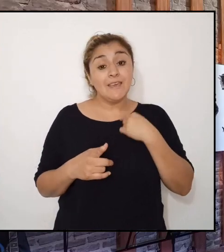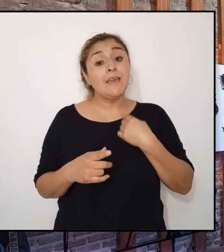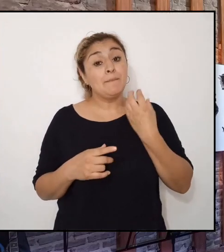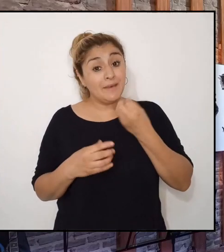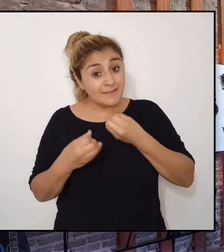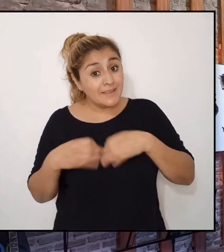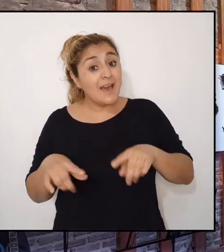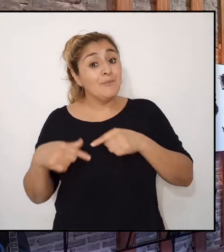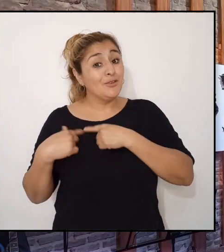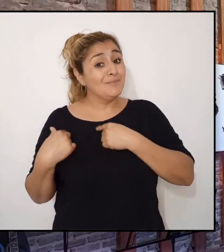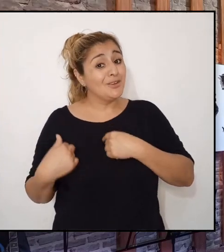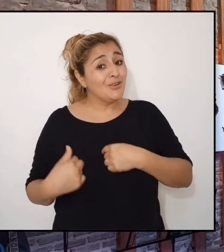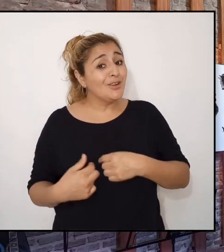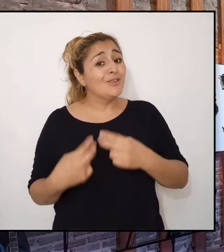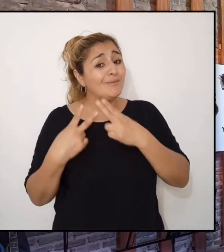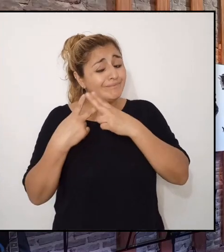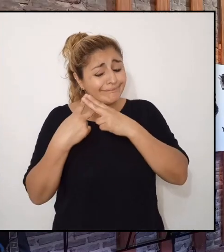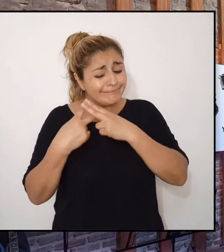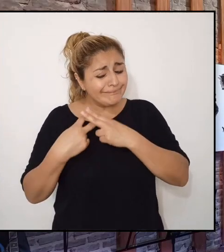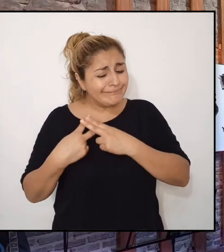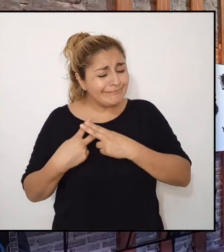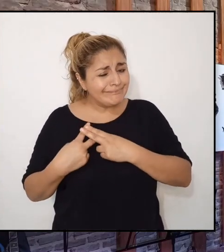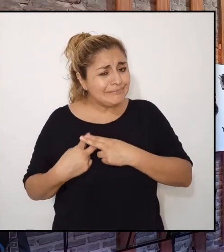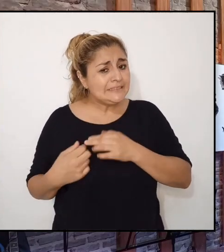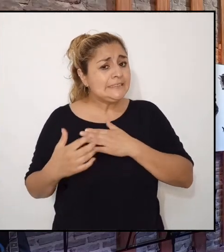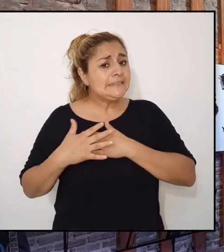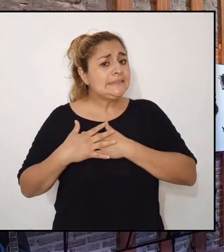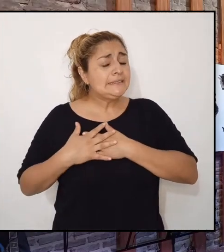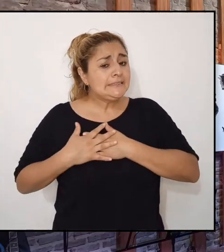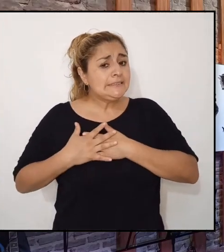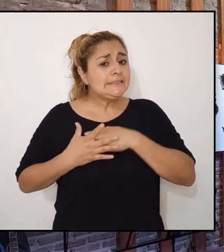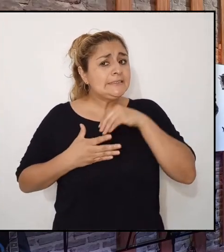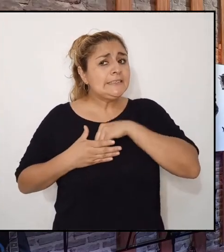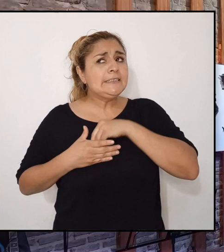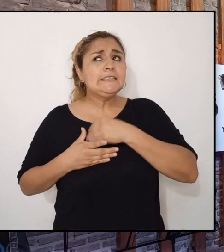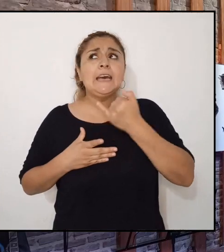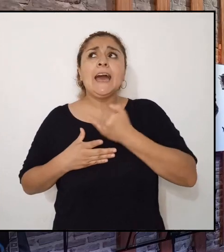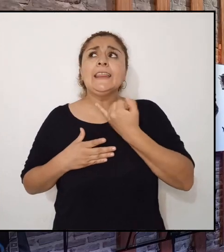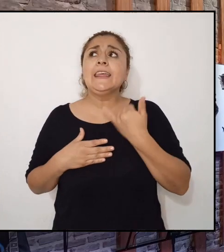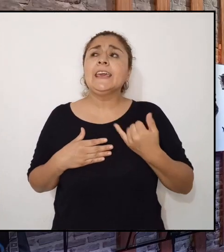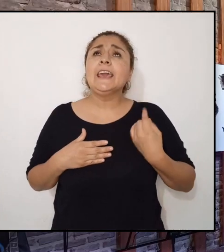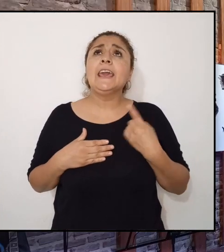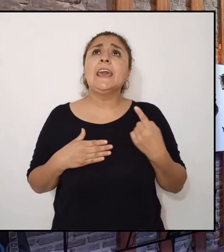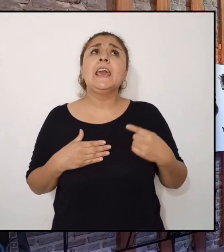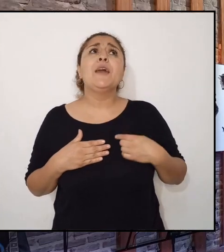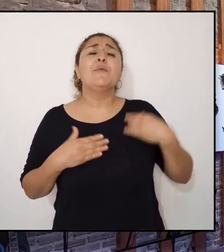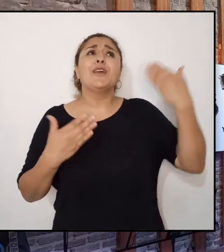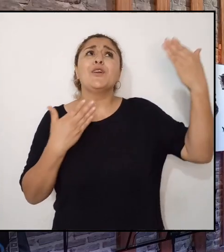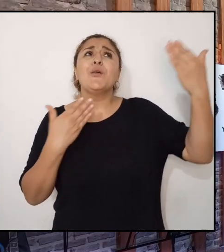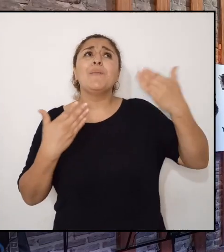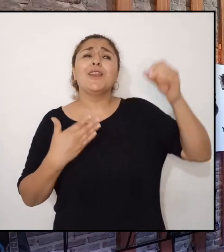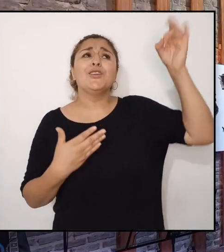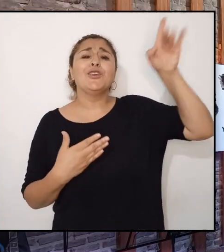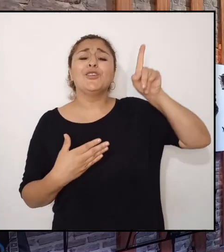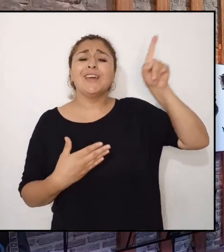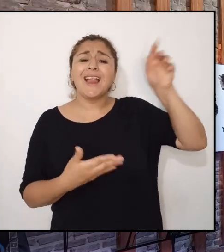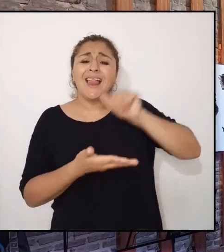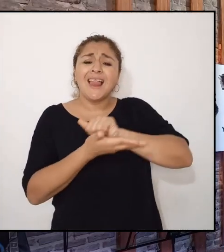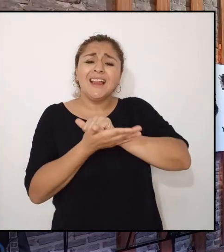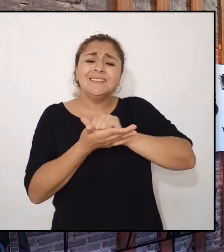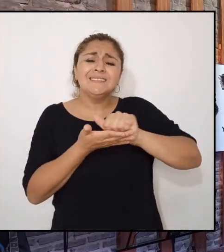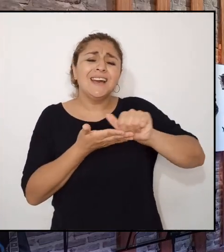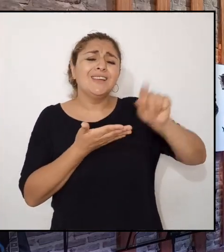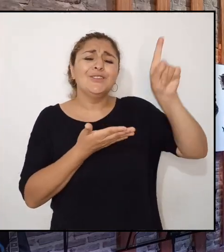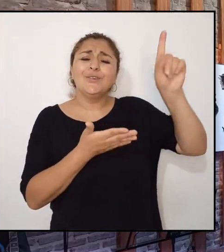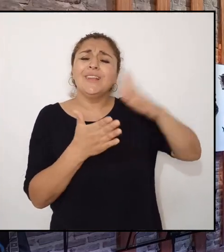cuando estamos en su presencia plenamente y estamos viendo que Él es santo, santo, santo, que Él es amor verdadero, que Él es